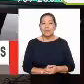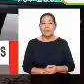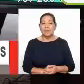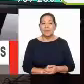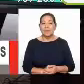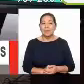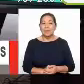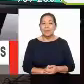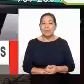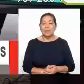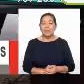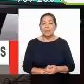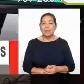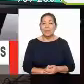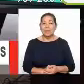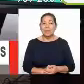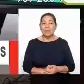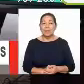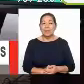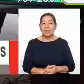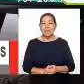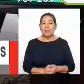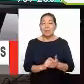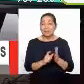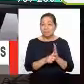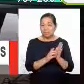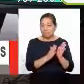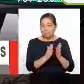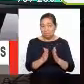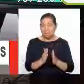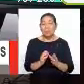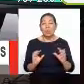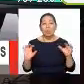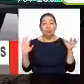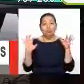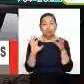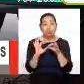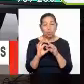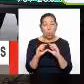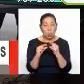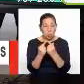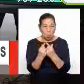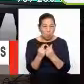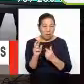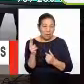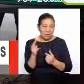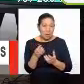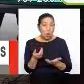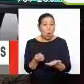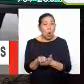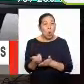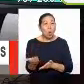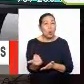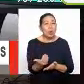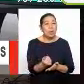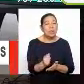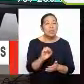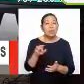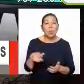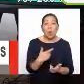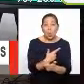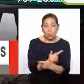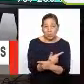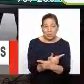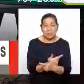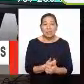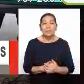Siga pasando, por favor. Después, desarticulación de la banda criminal Los Cobradores de San Juan del Lurigancho.